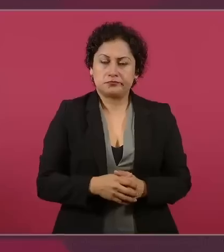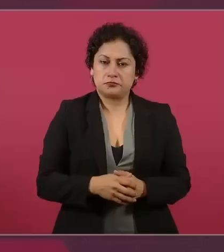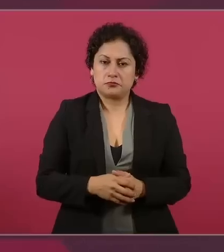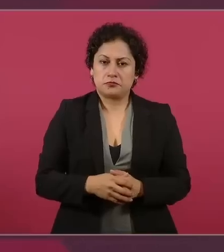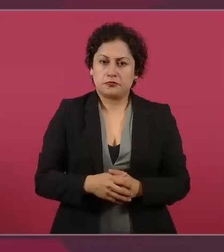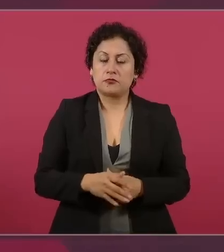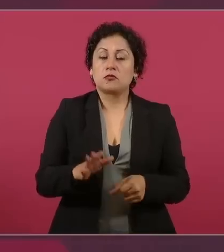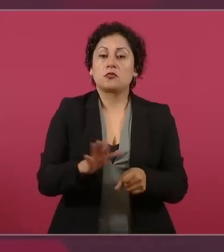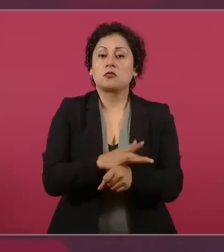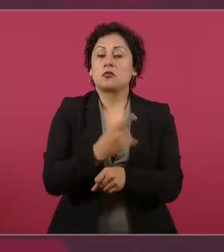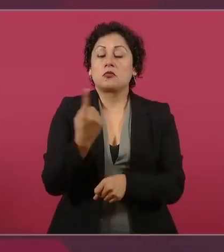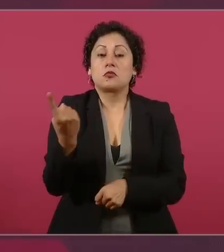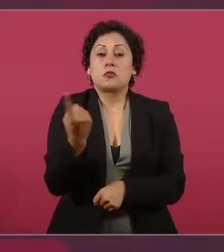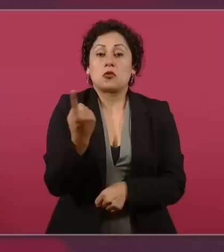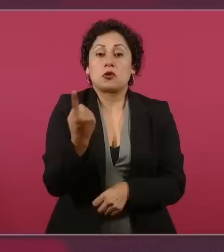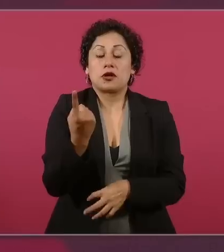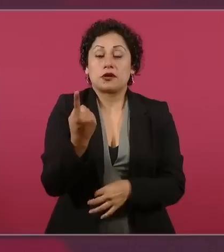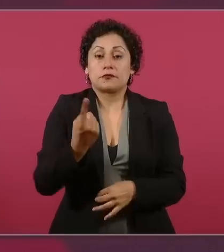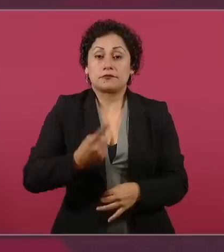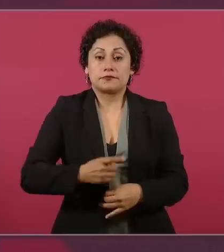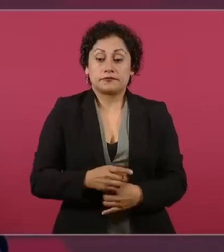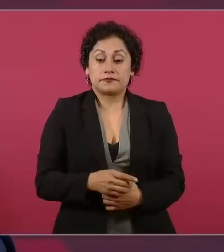porque pues somos